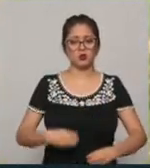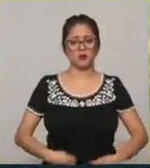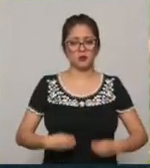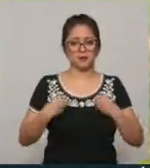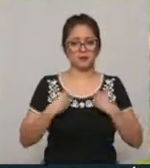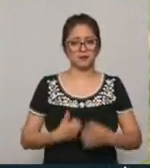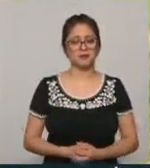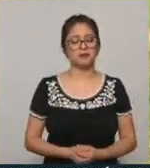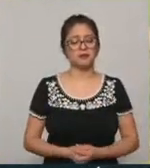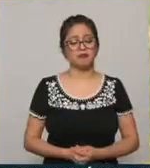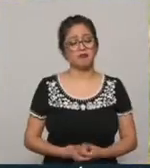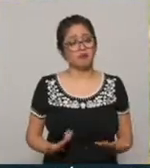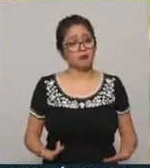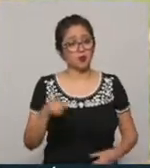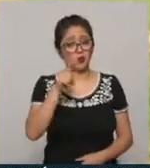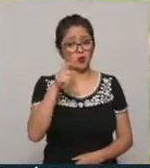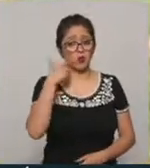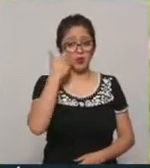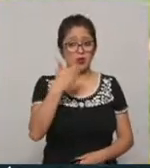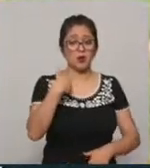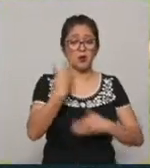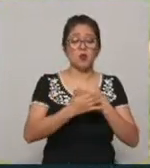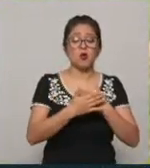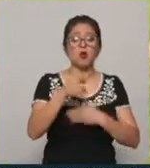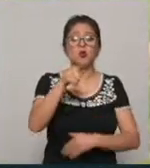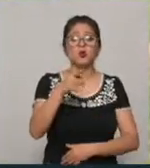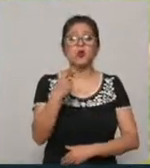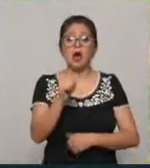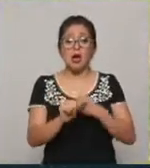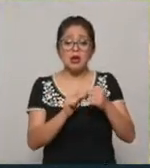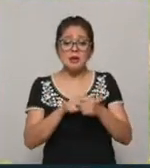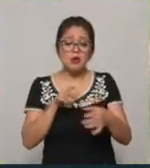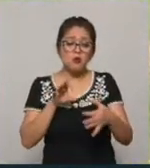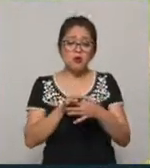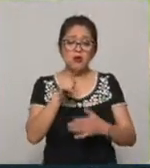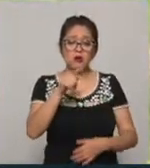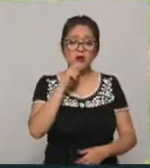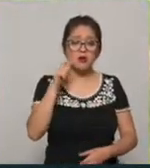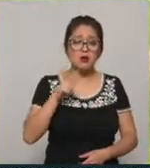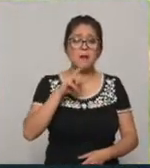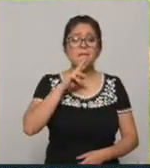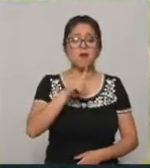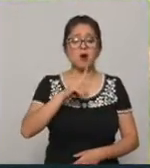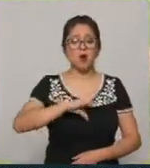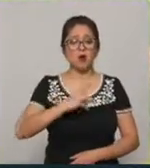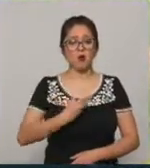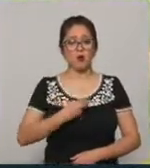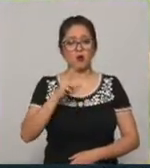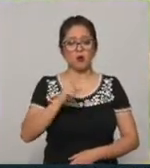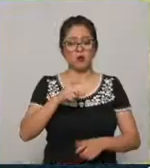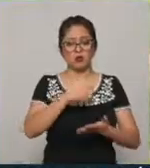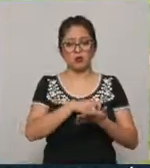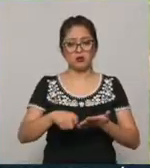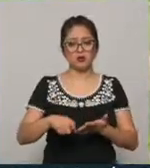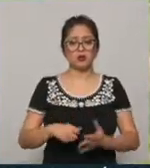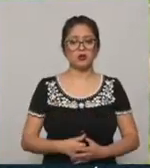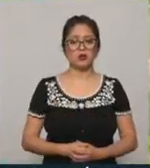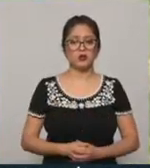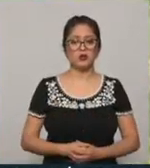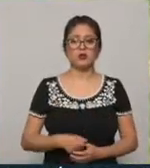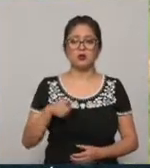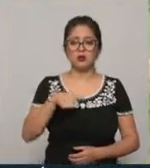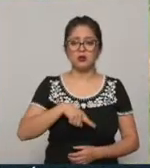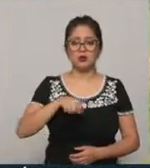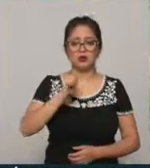que ya lo saben, amigos, si están buscando a su próximo mejor amigo, recuerden que es mejor adoptar que comprar. Y en el centro están abiertas las puertas de lunes